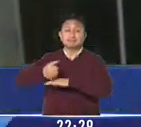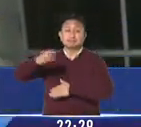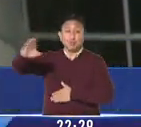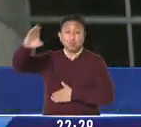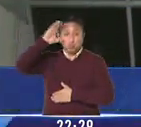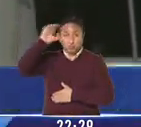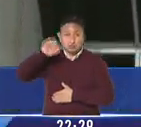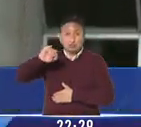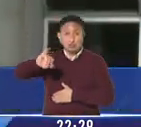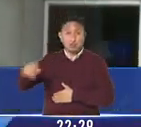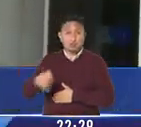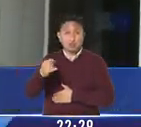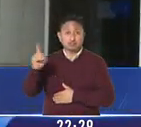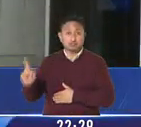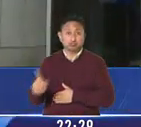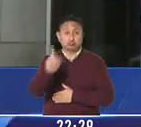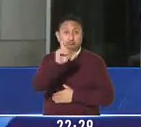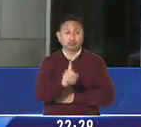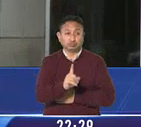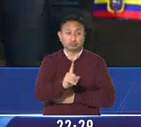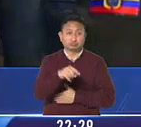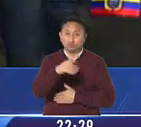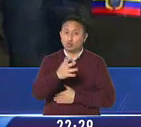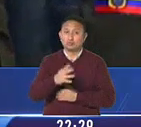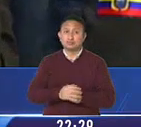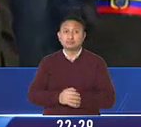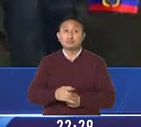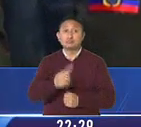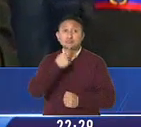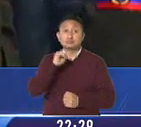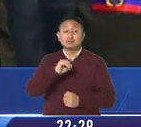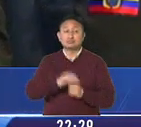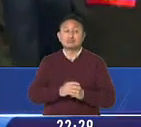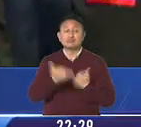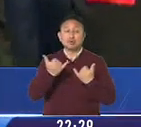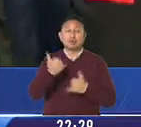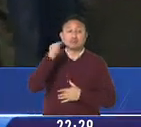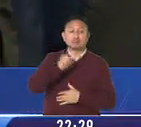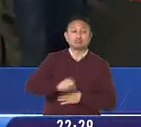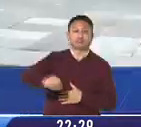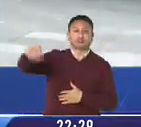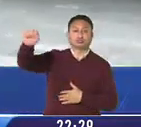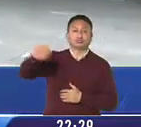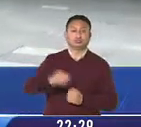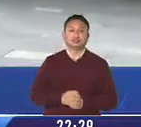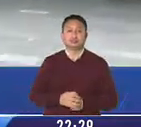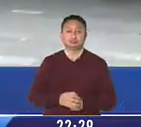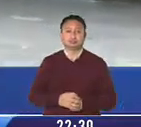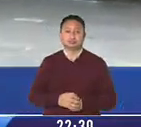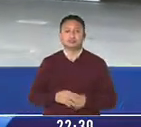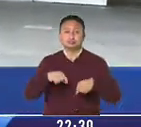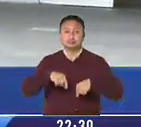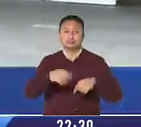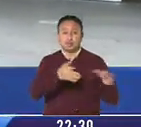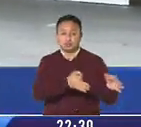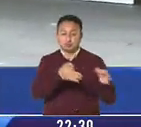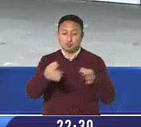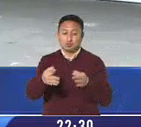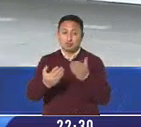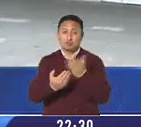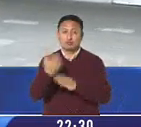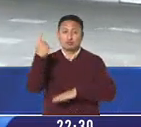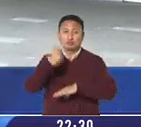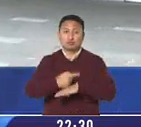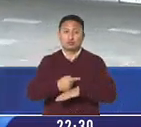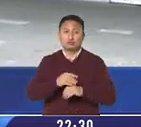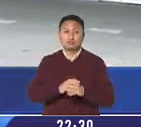en la fiscalía este jueves, pero no lo hizo, argumentando que se encuentra fuera del país, por lo que se le fijó nuevo día y hora para